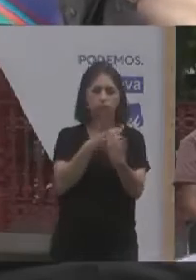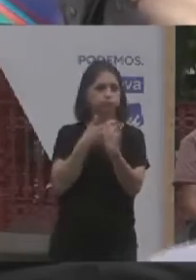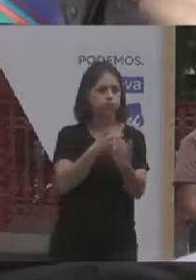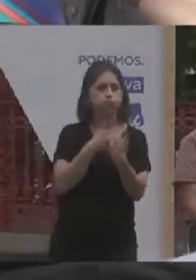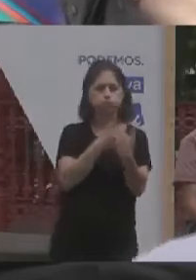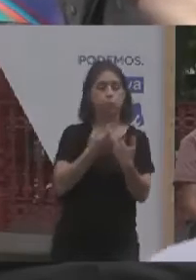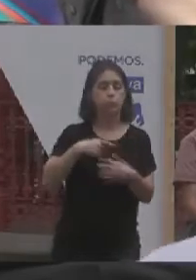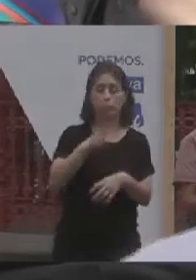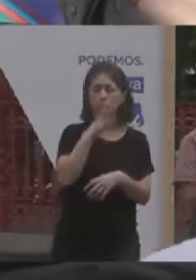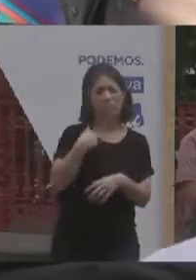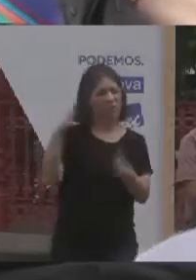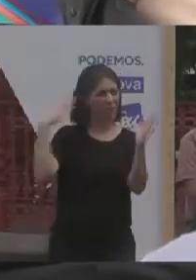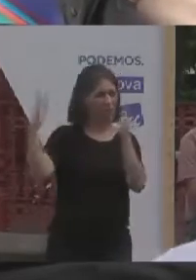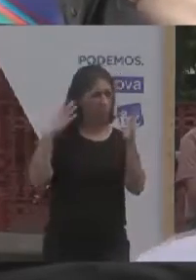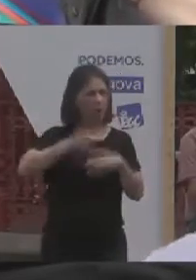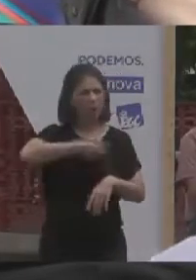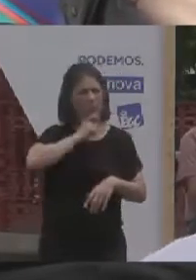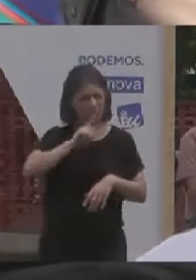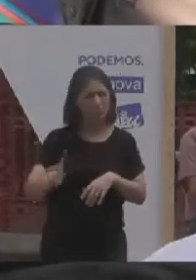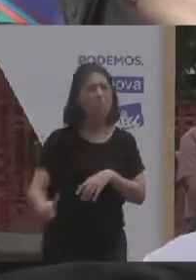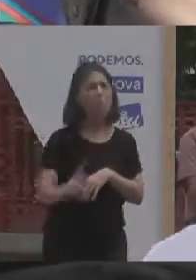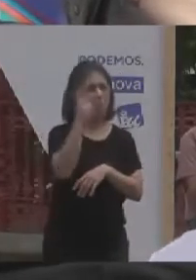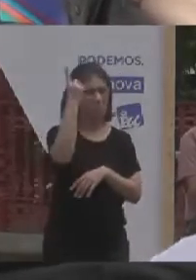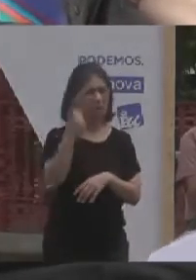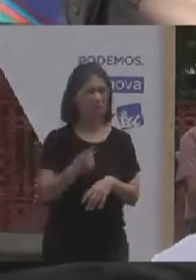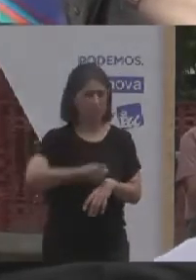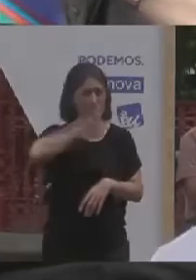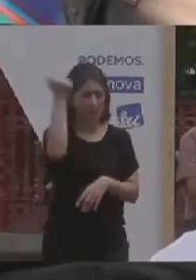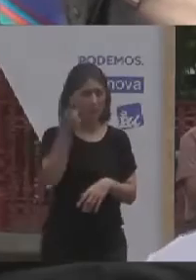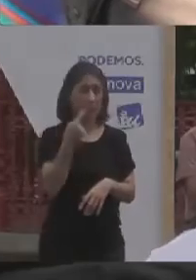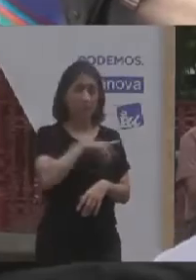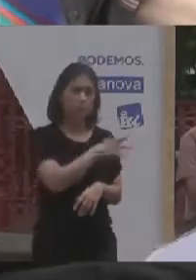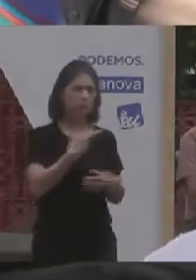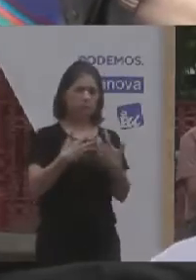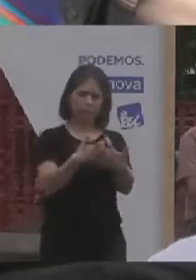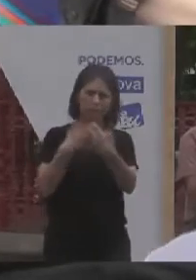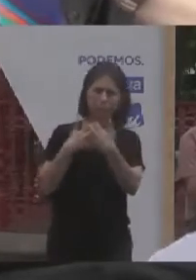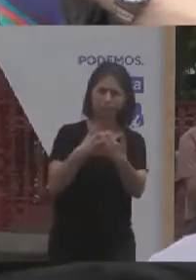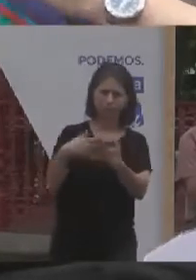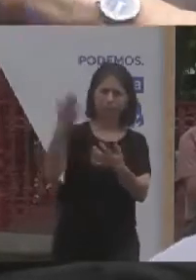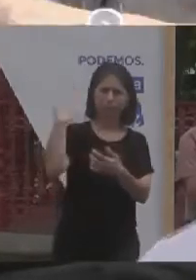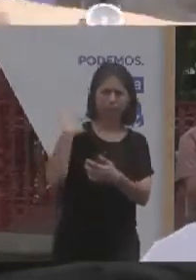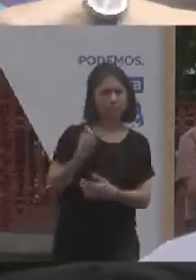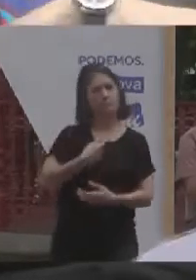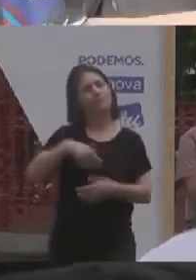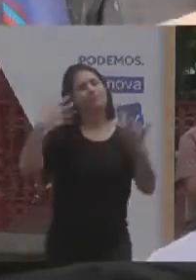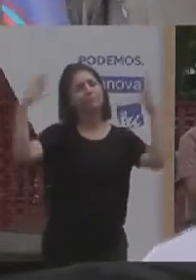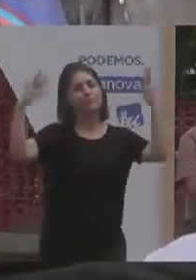tempos moito máis difíciles incluso. E como leva pelexado, como pelexou o seu pai,